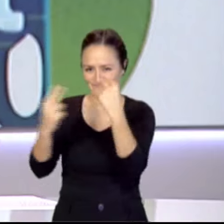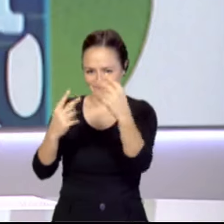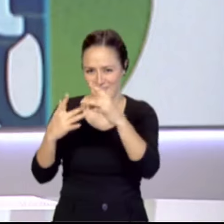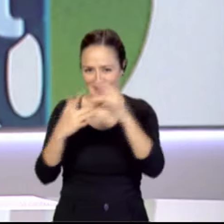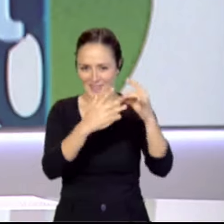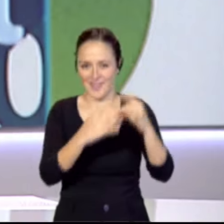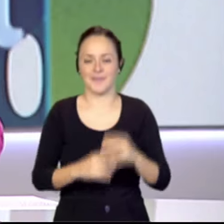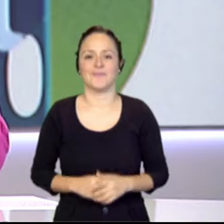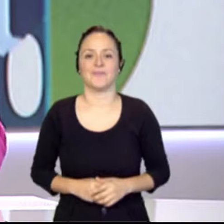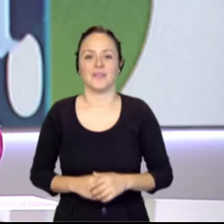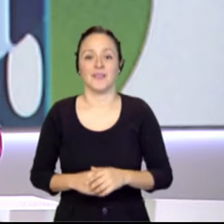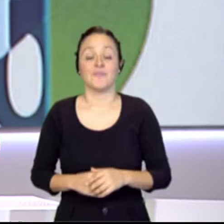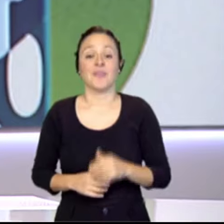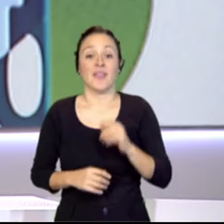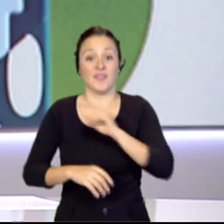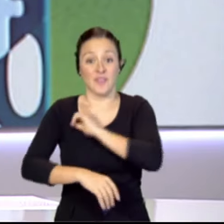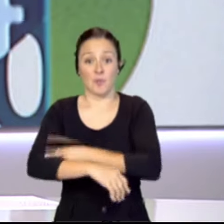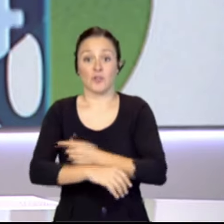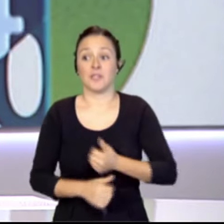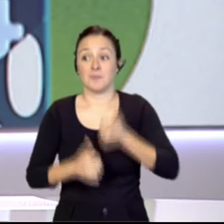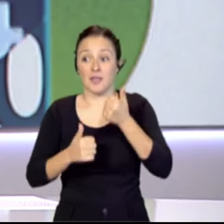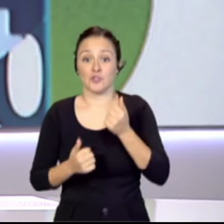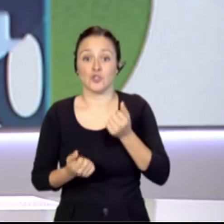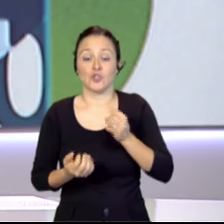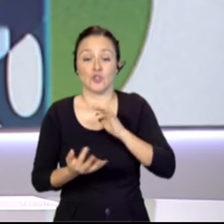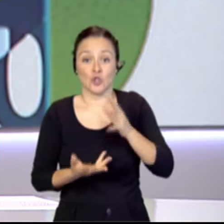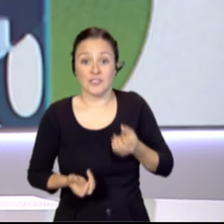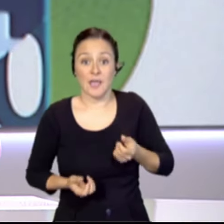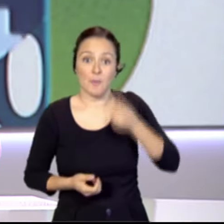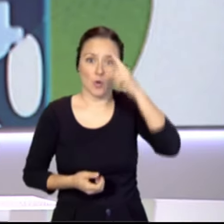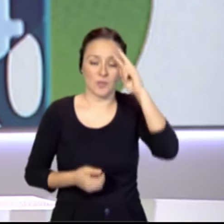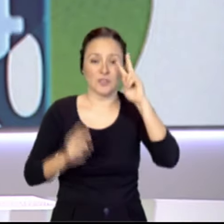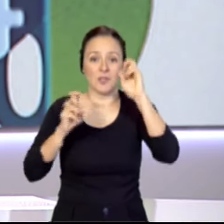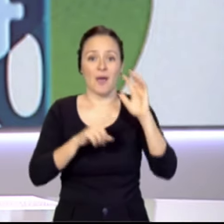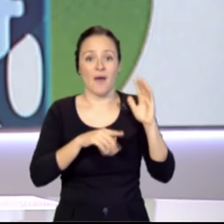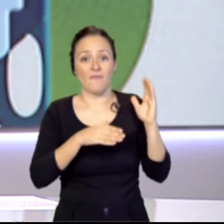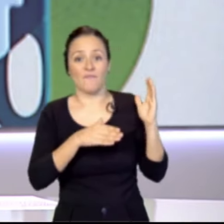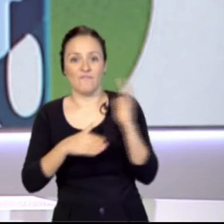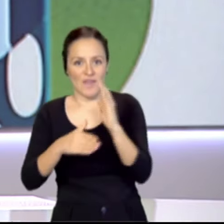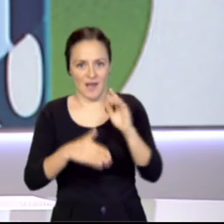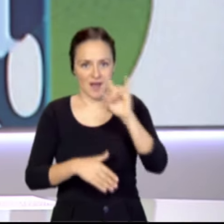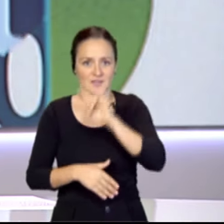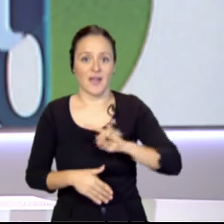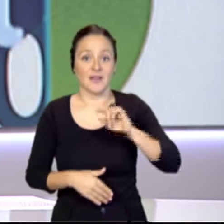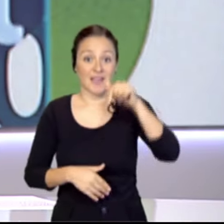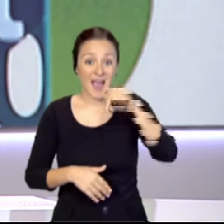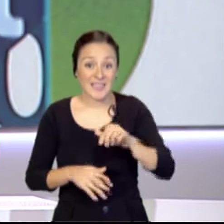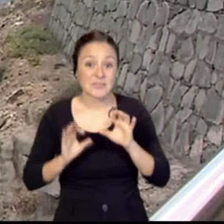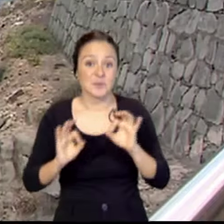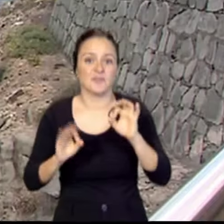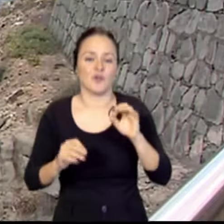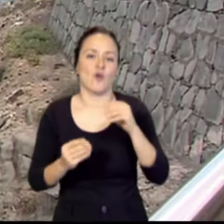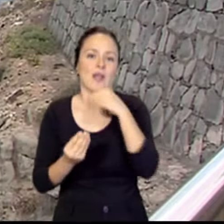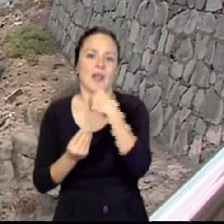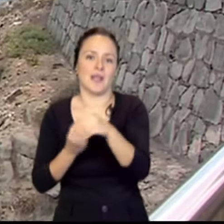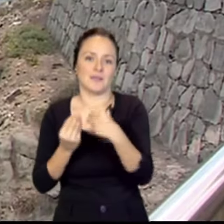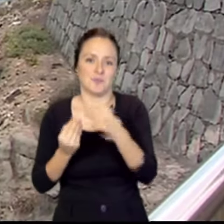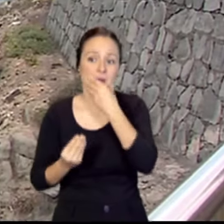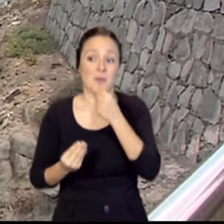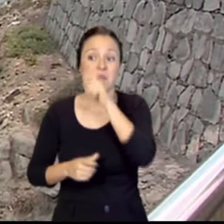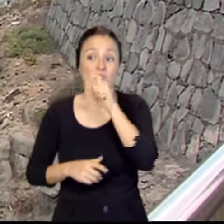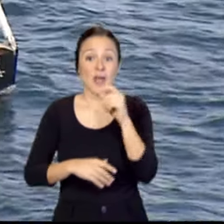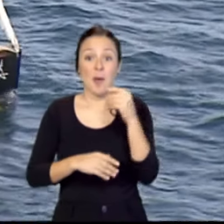más deportes con noticias preocupantes para la afición de la vela latina canaria en concreto en las palmas de Gran Canarias los presidentes de los botes